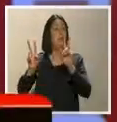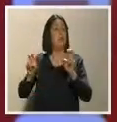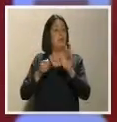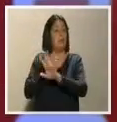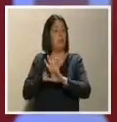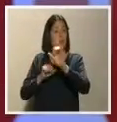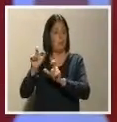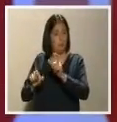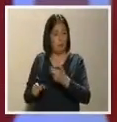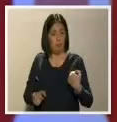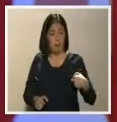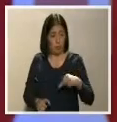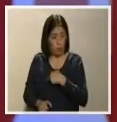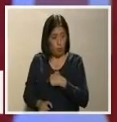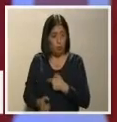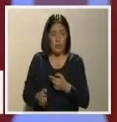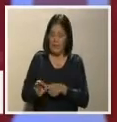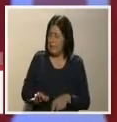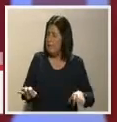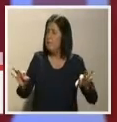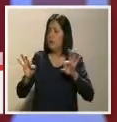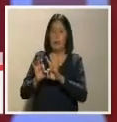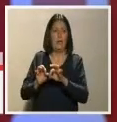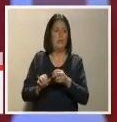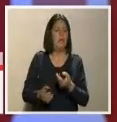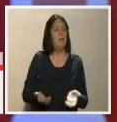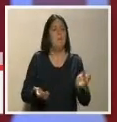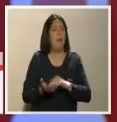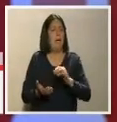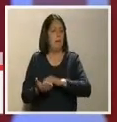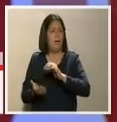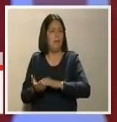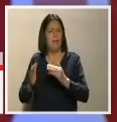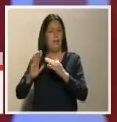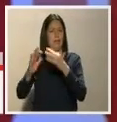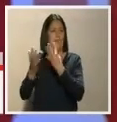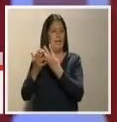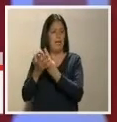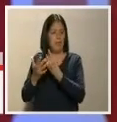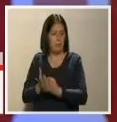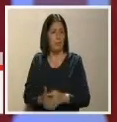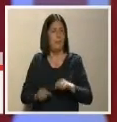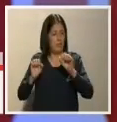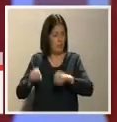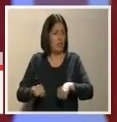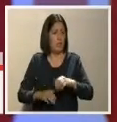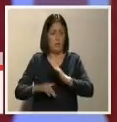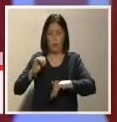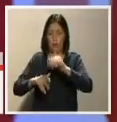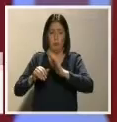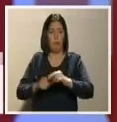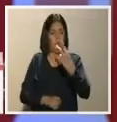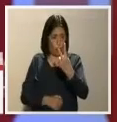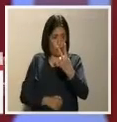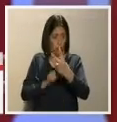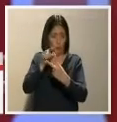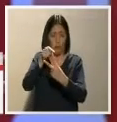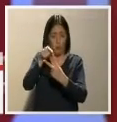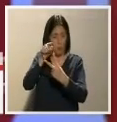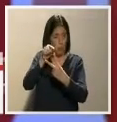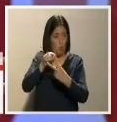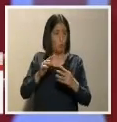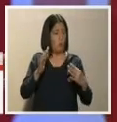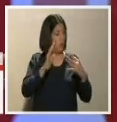para nosotros es fundamental incrementar el número de cárceles. Para eso construiremos dos tipos de cárceles.